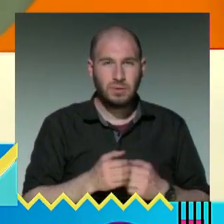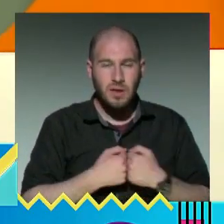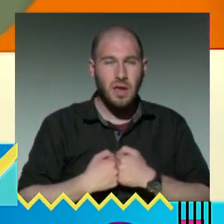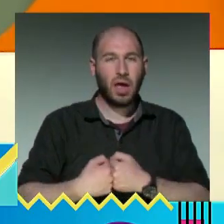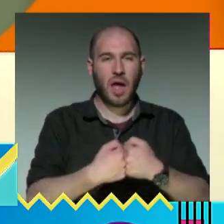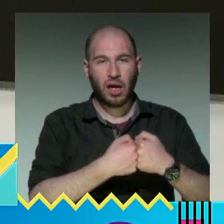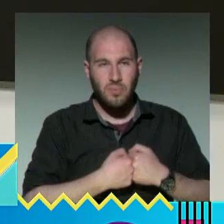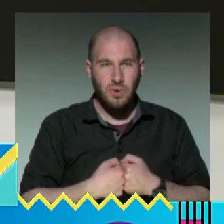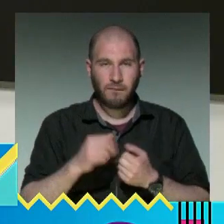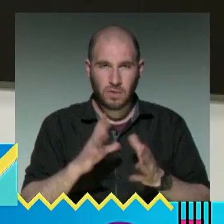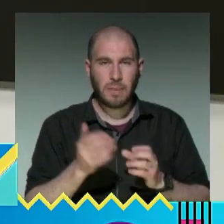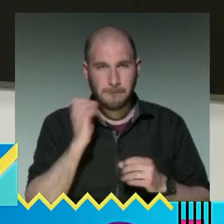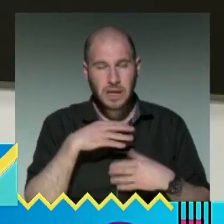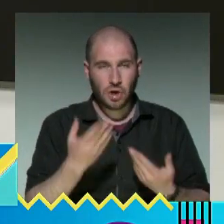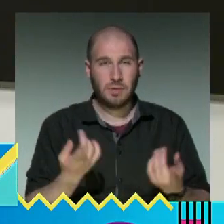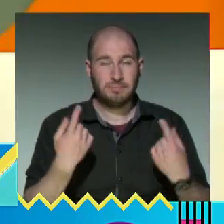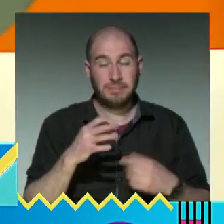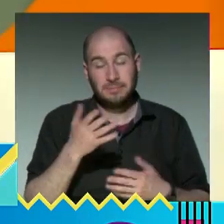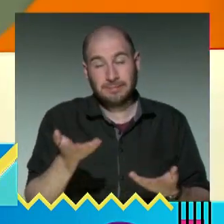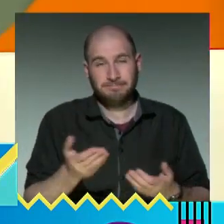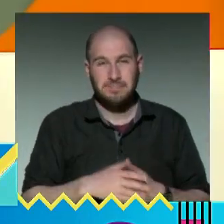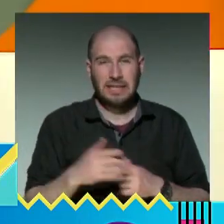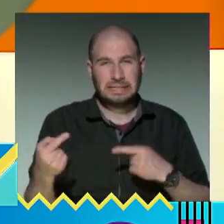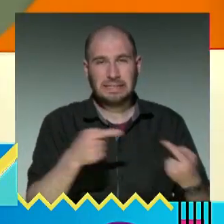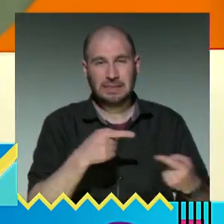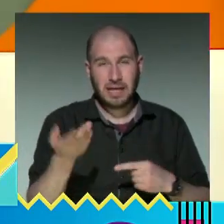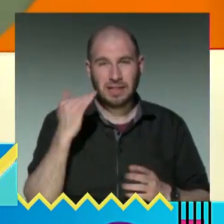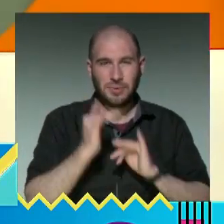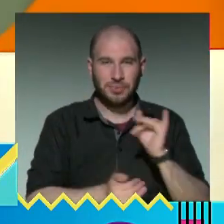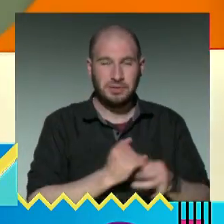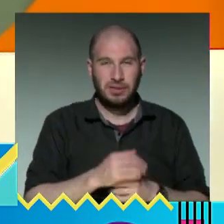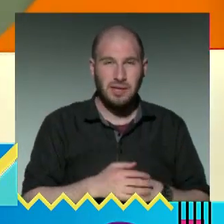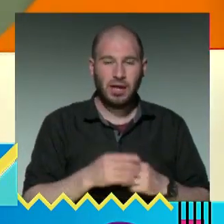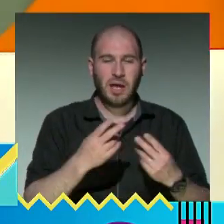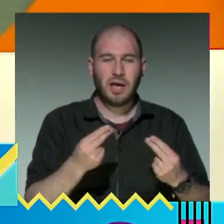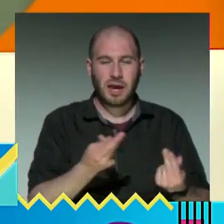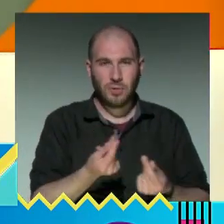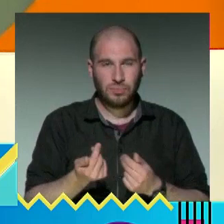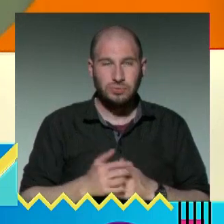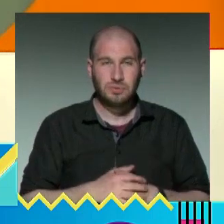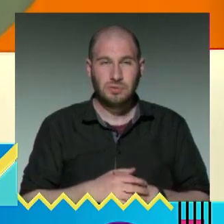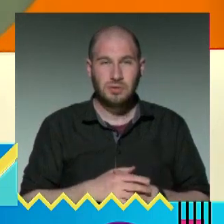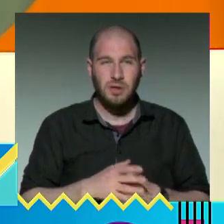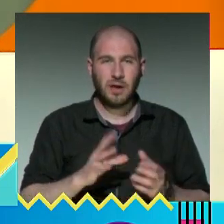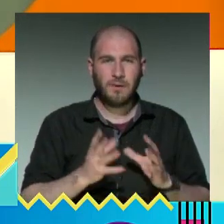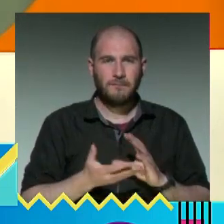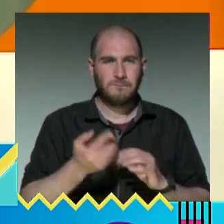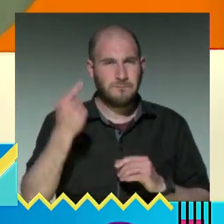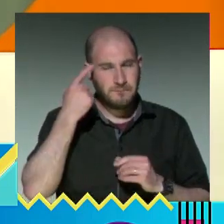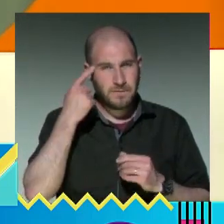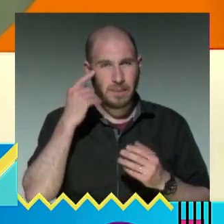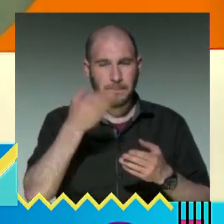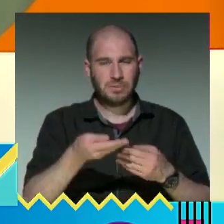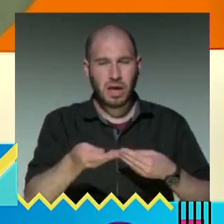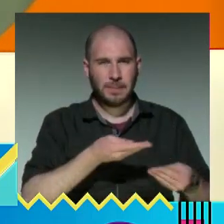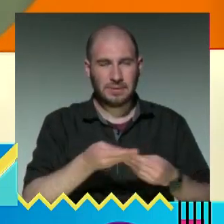Consenso sería lo ideal, pero bueno, en esta disputa, como dijimos recién, por los recursos, las lógicas que tiene tal vez un